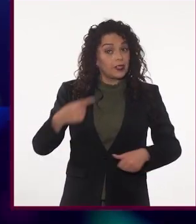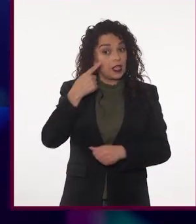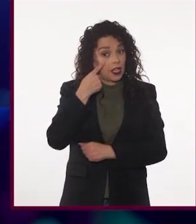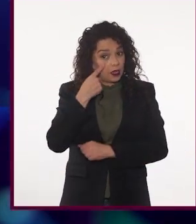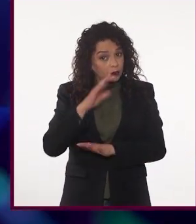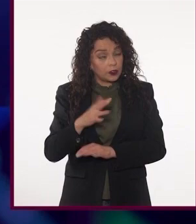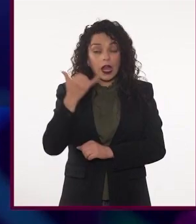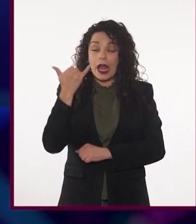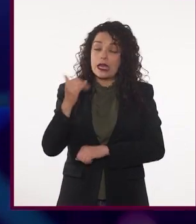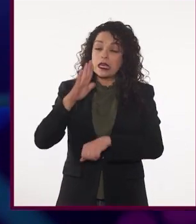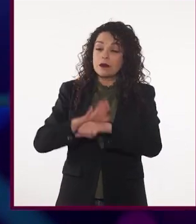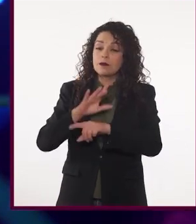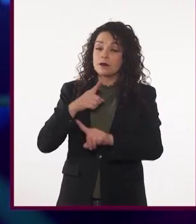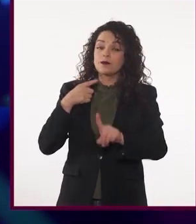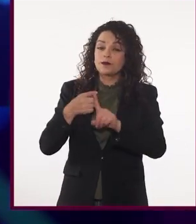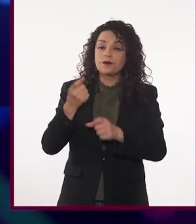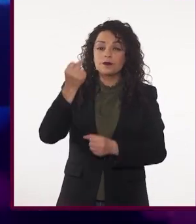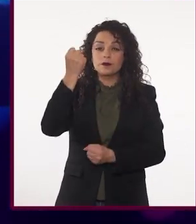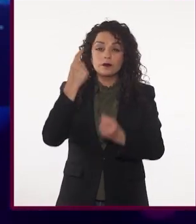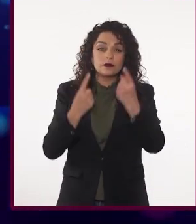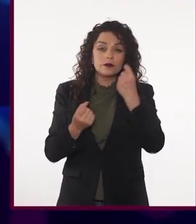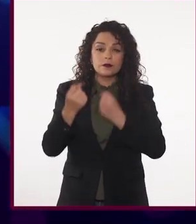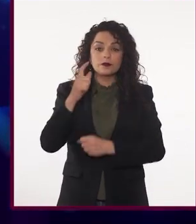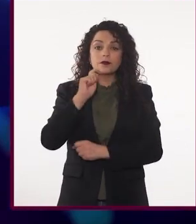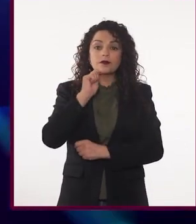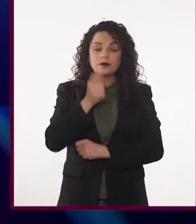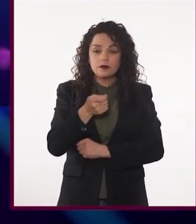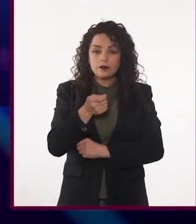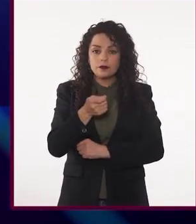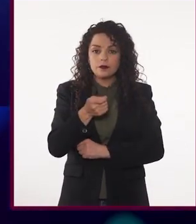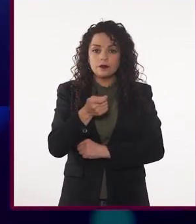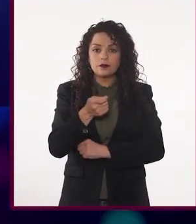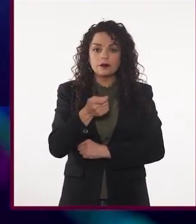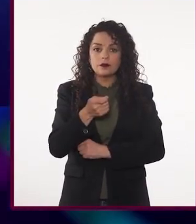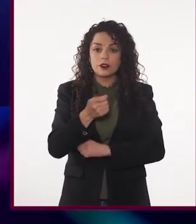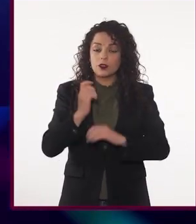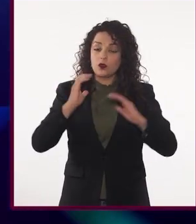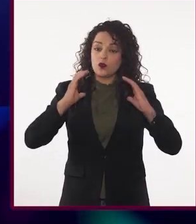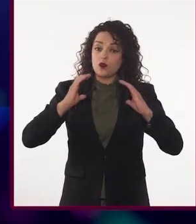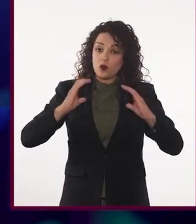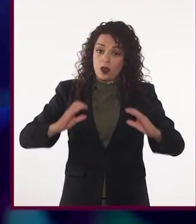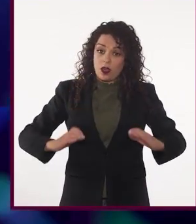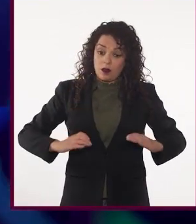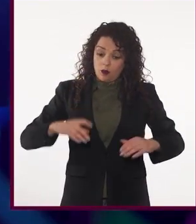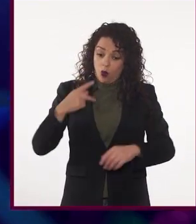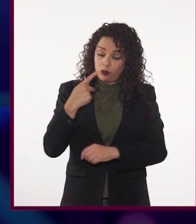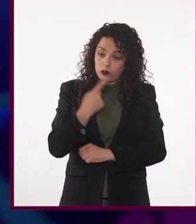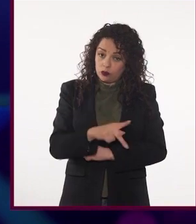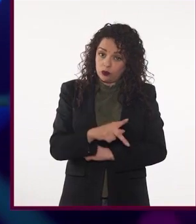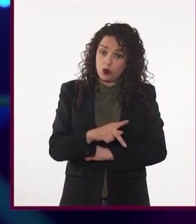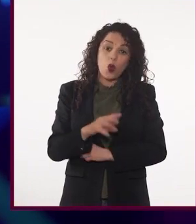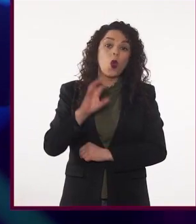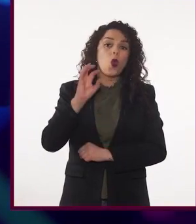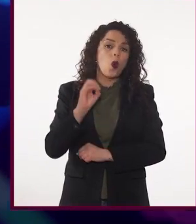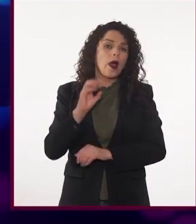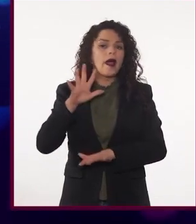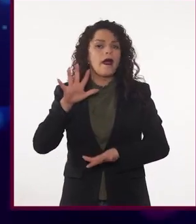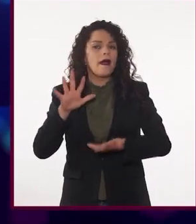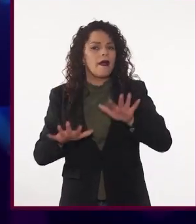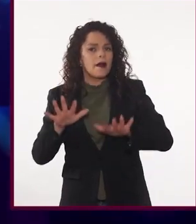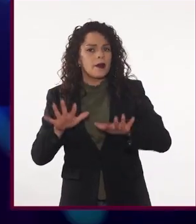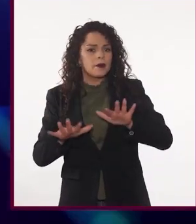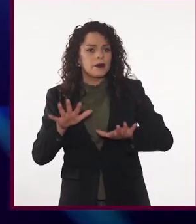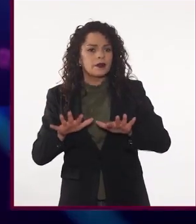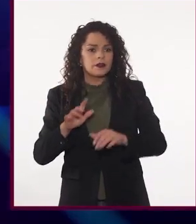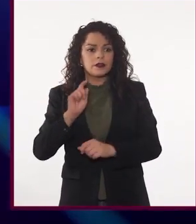son algunas situaciones que tienen que ver con su cuerpo, o en algunas ocasiones